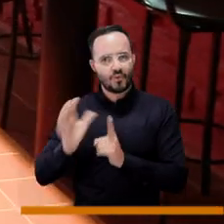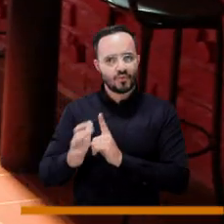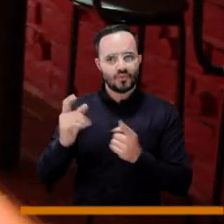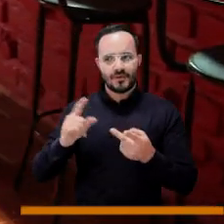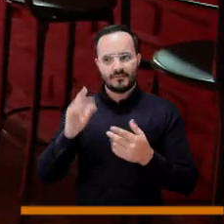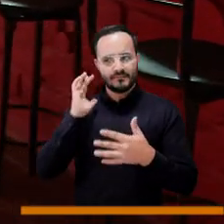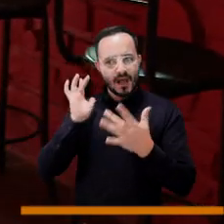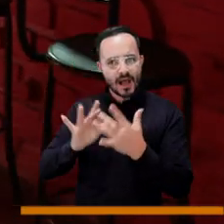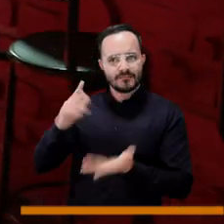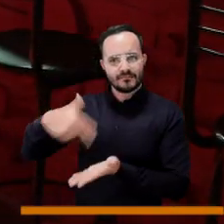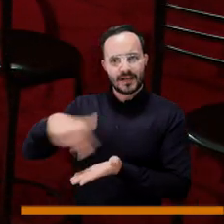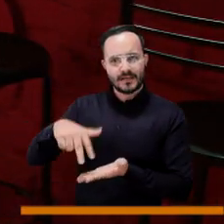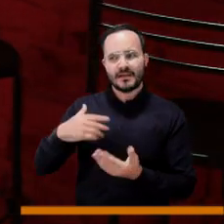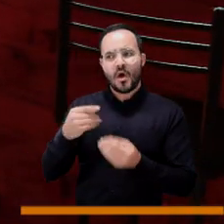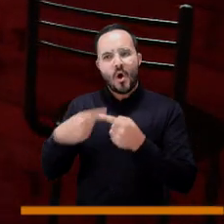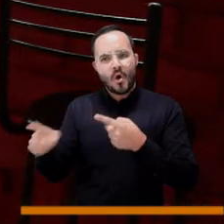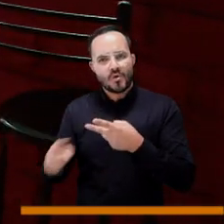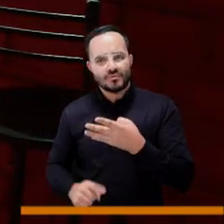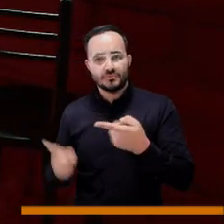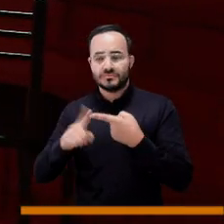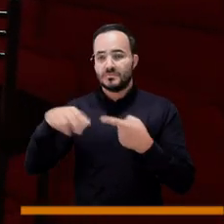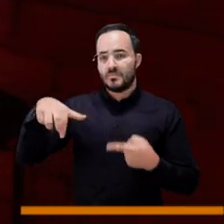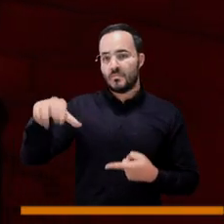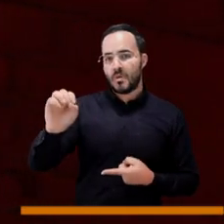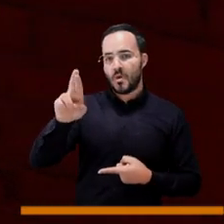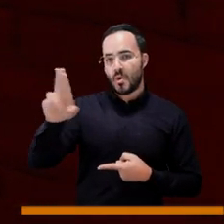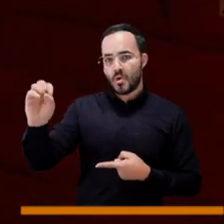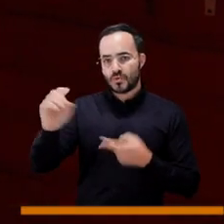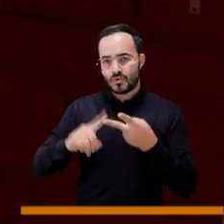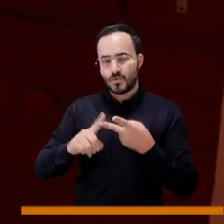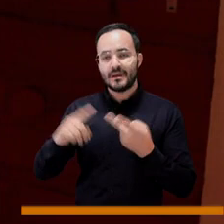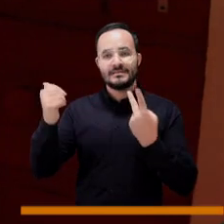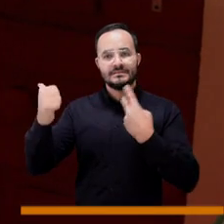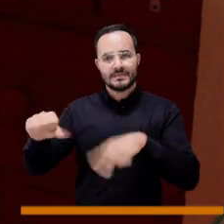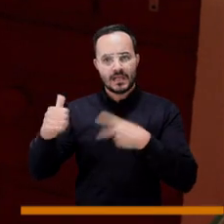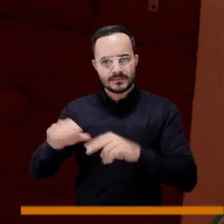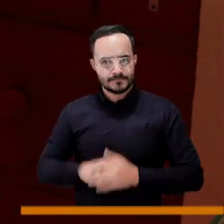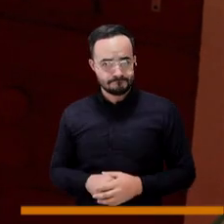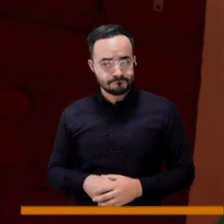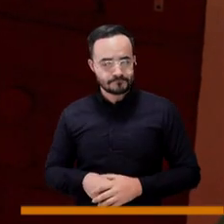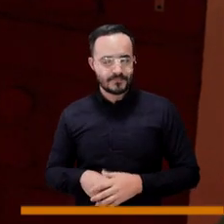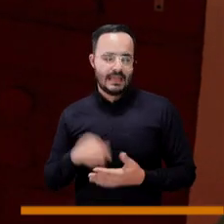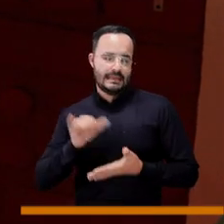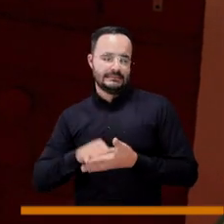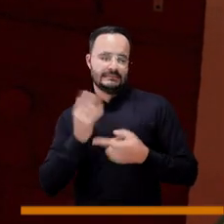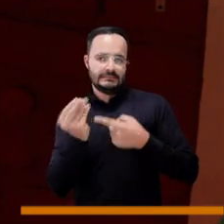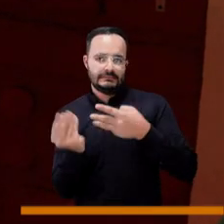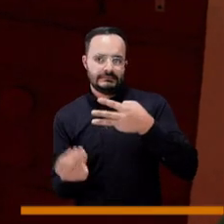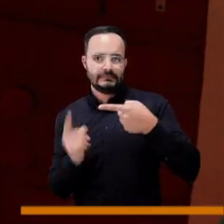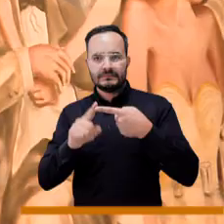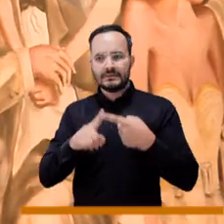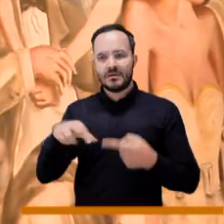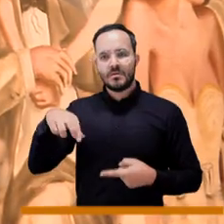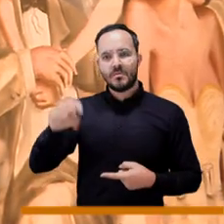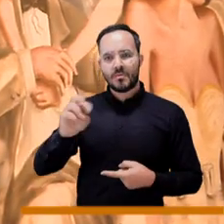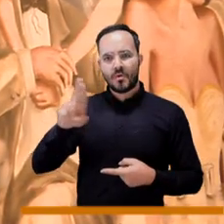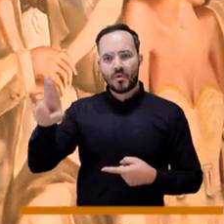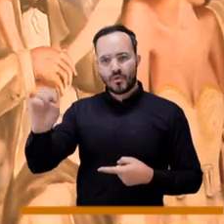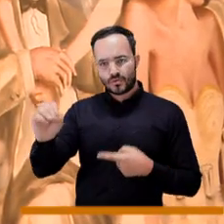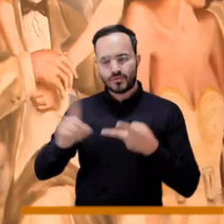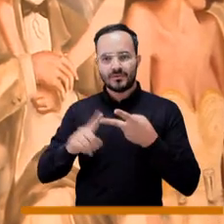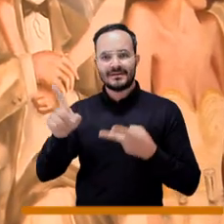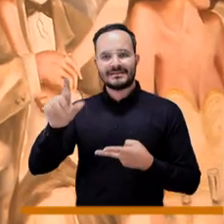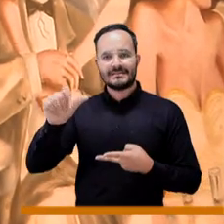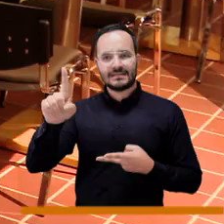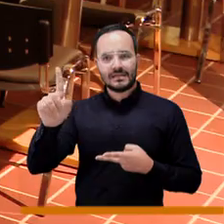oferta cultural del baile como en el porro, en la salsa, ¿cierto? Inicialmente, entonces vamos con esas